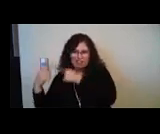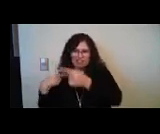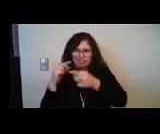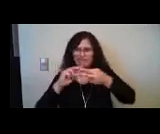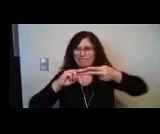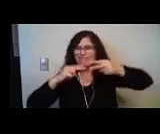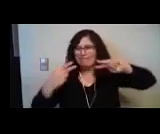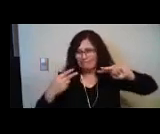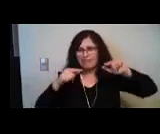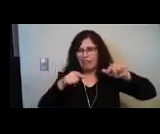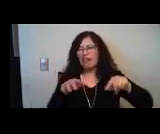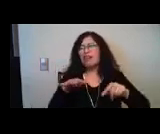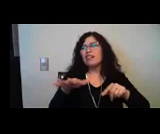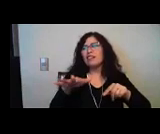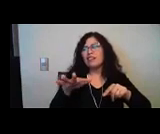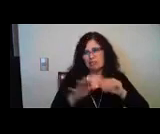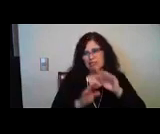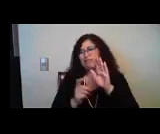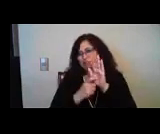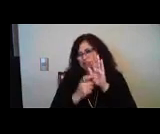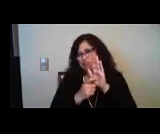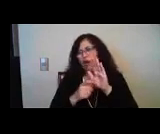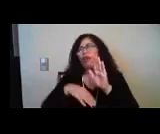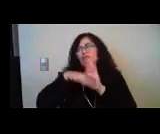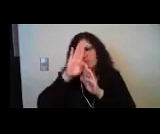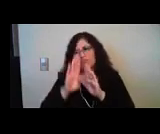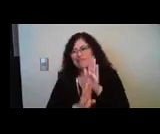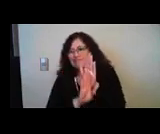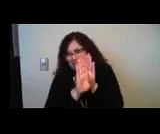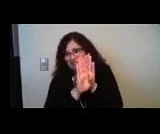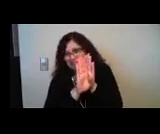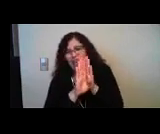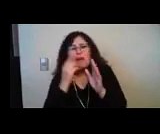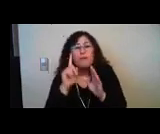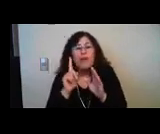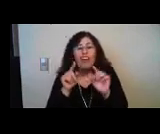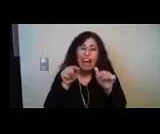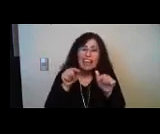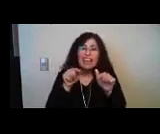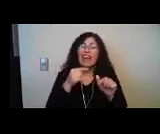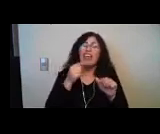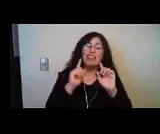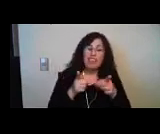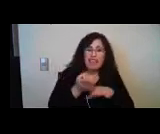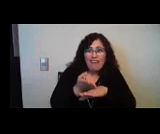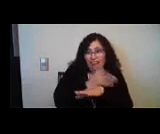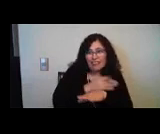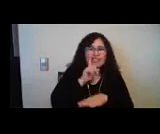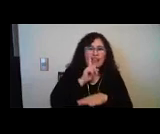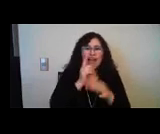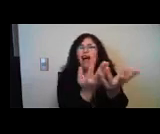desencadenar Parkinson o producir Parkinson, pero que en realidad para que eso suceda tiene que haber un elemento del medio ambiente